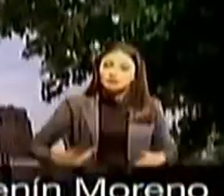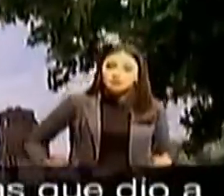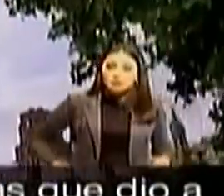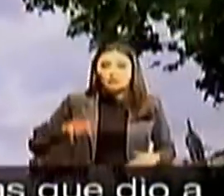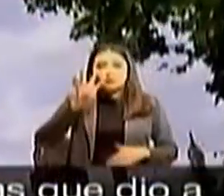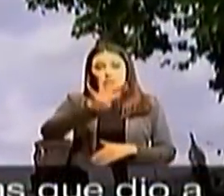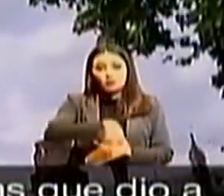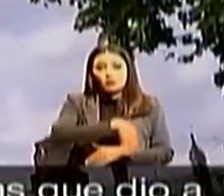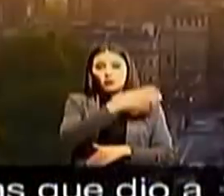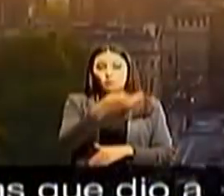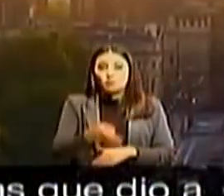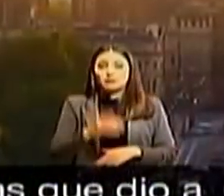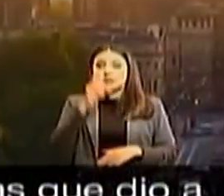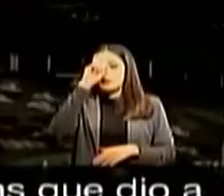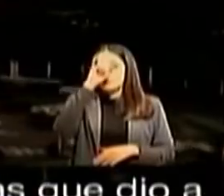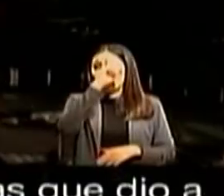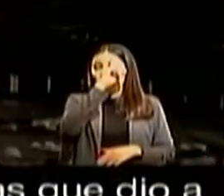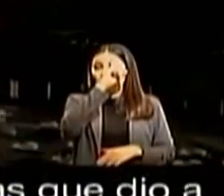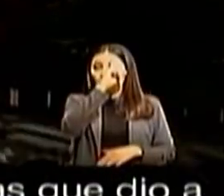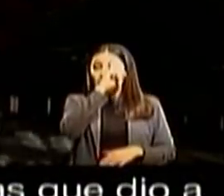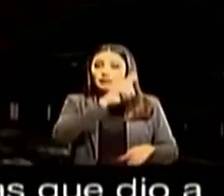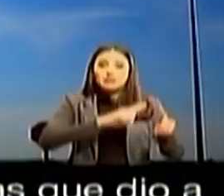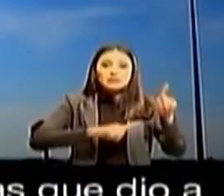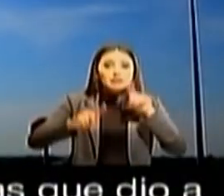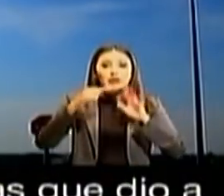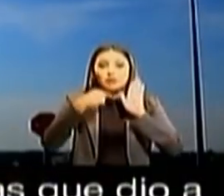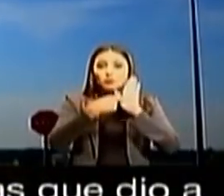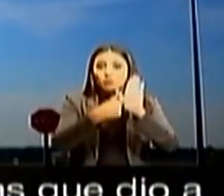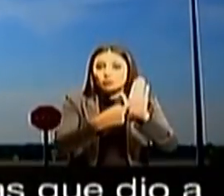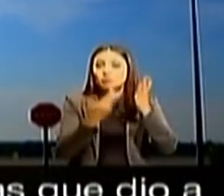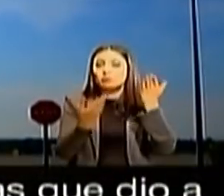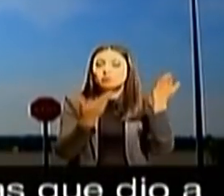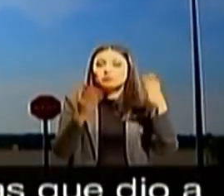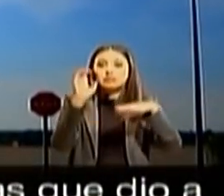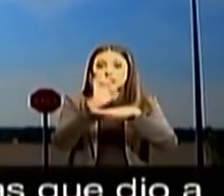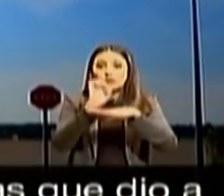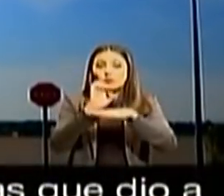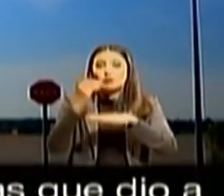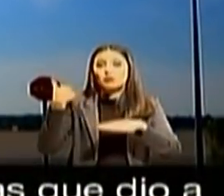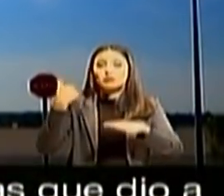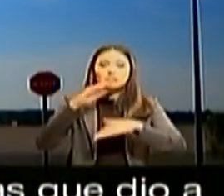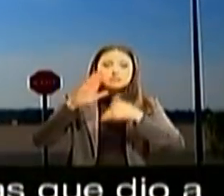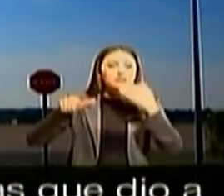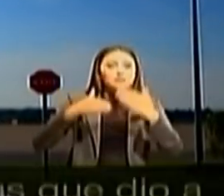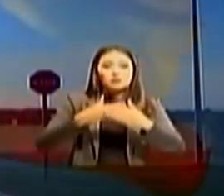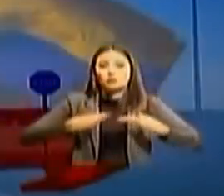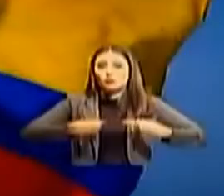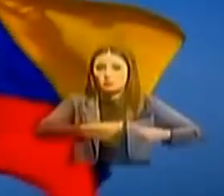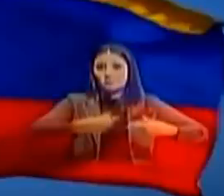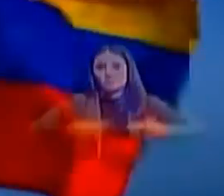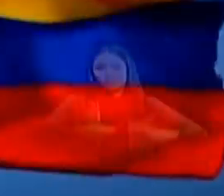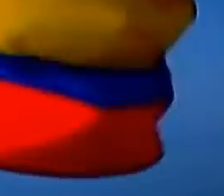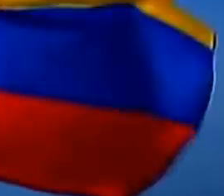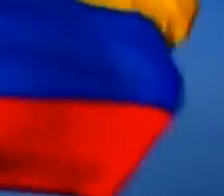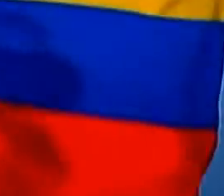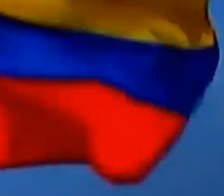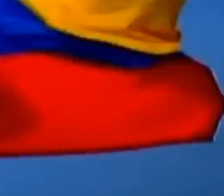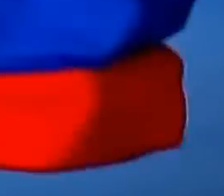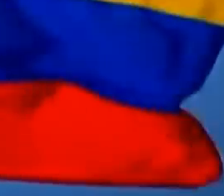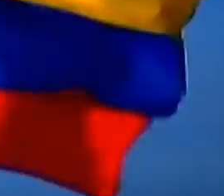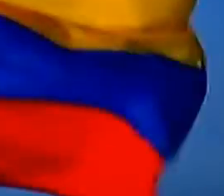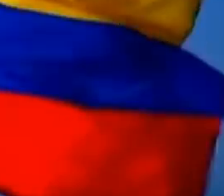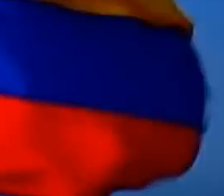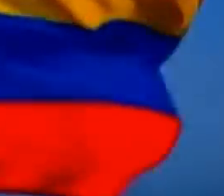por Londres, Edimburgo y Madrid, ciudades en las que dio a conocer el potencial que tiene el país para invertir.